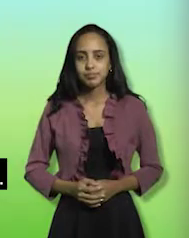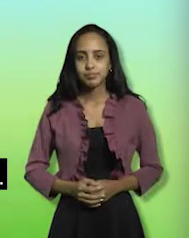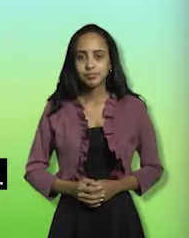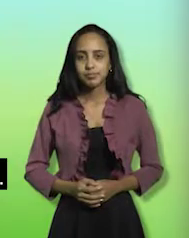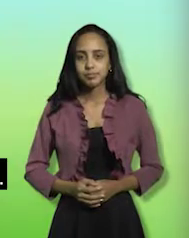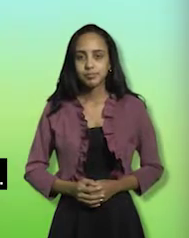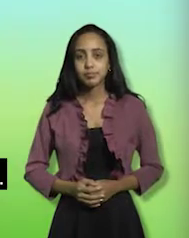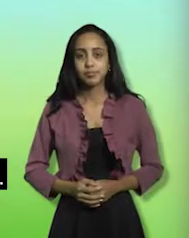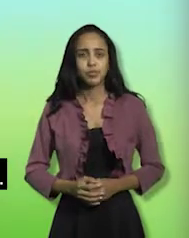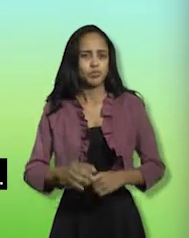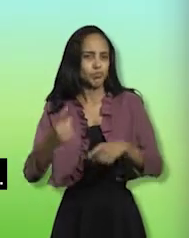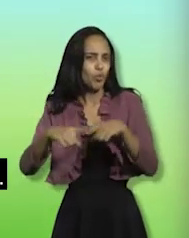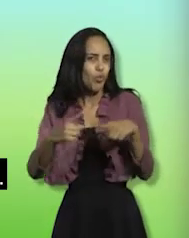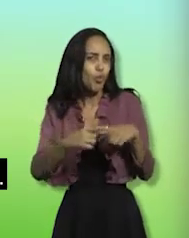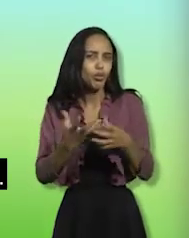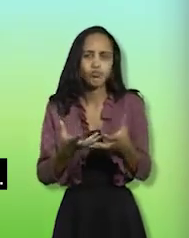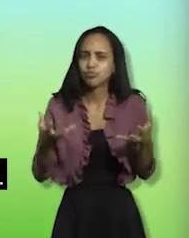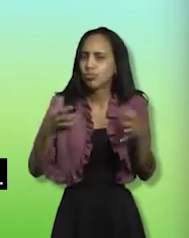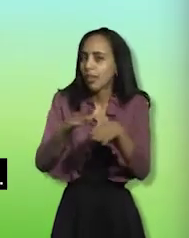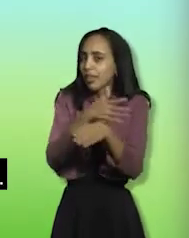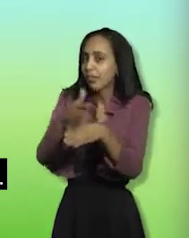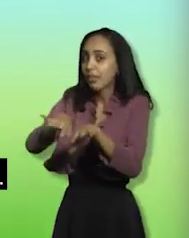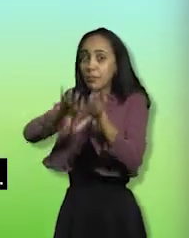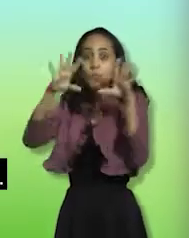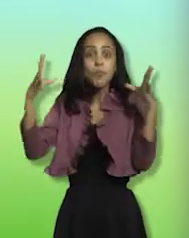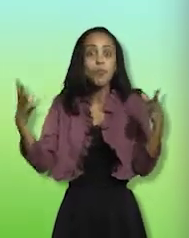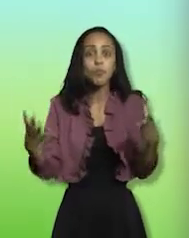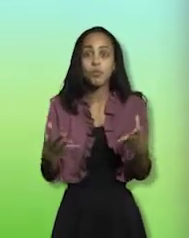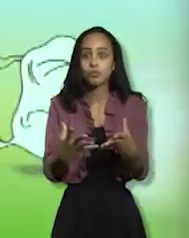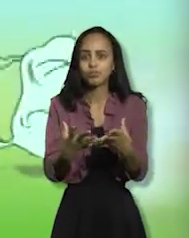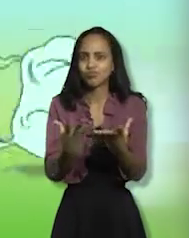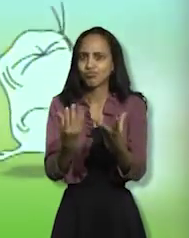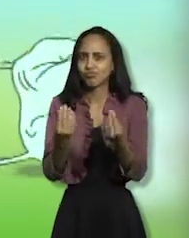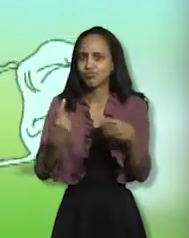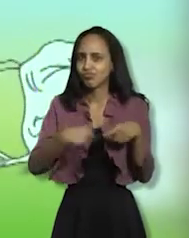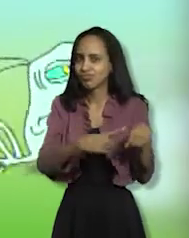Con toda la fruta que existe en el mundo.